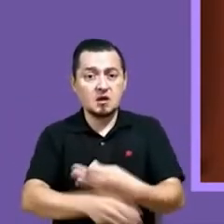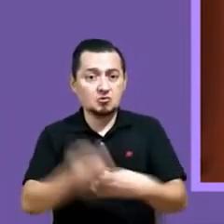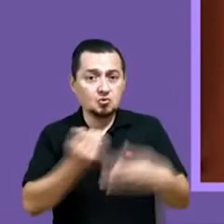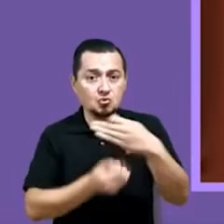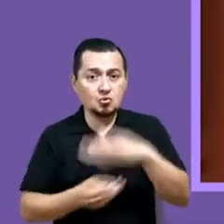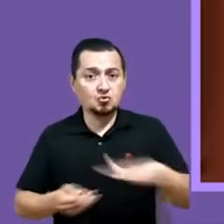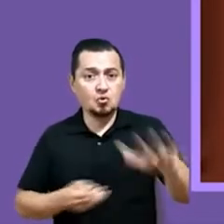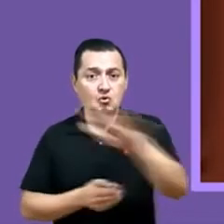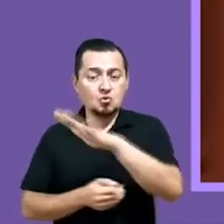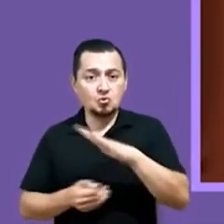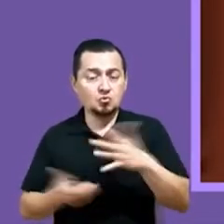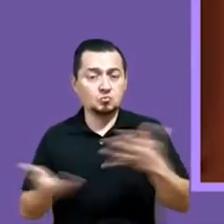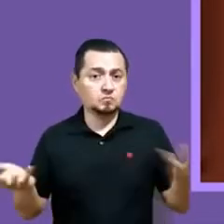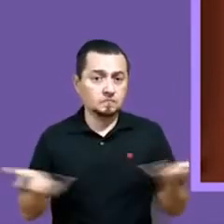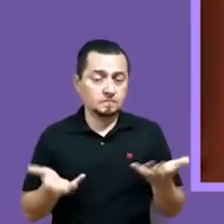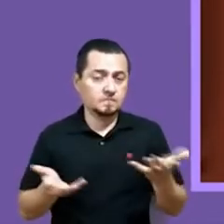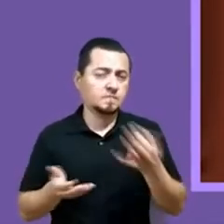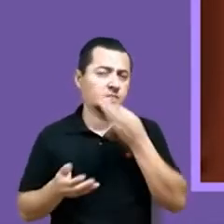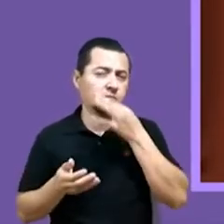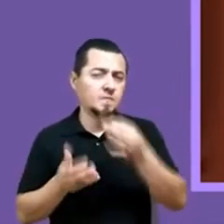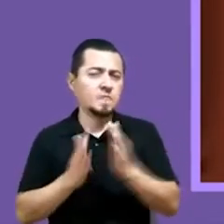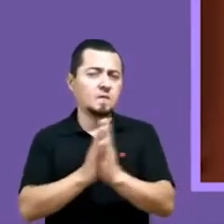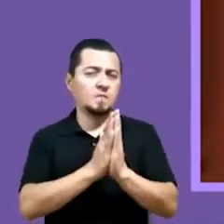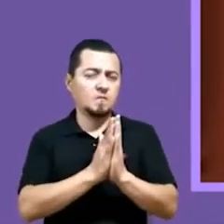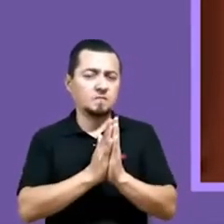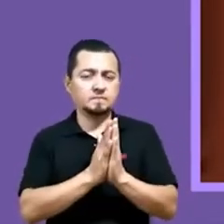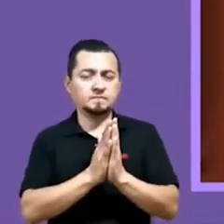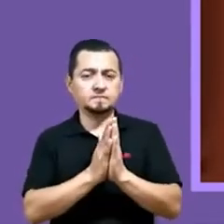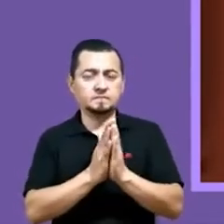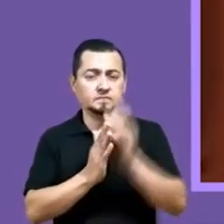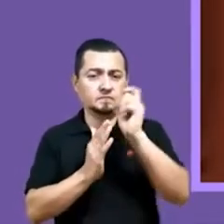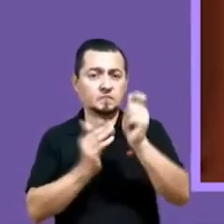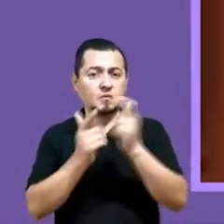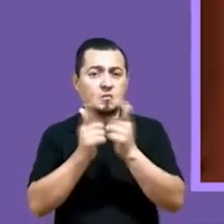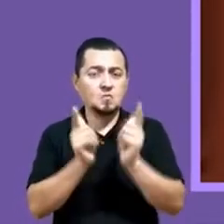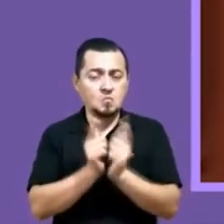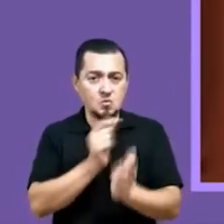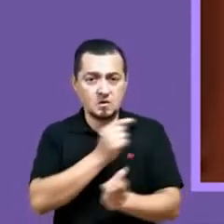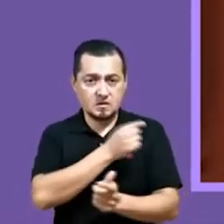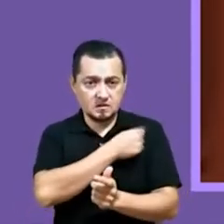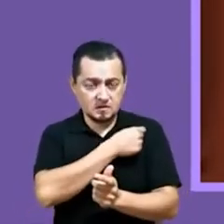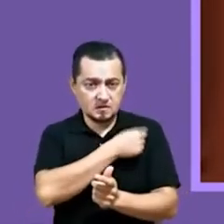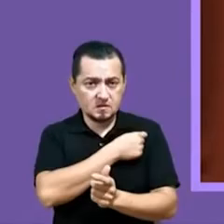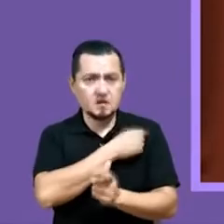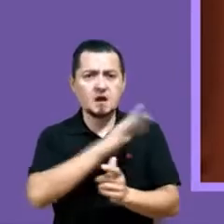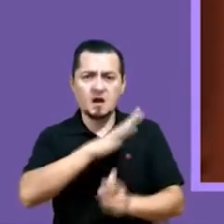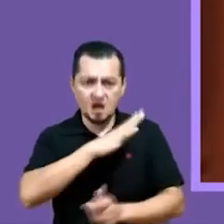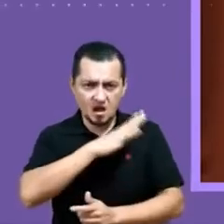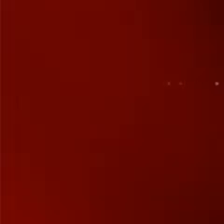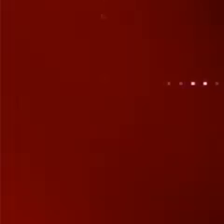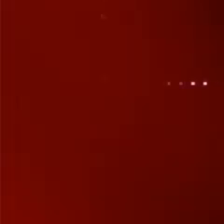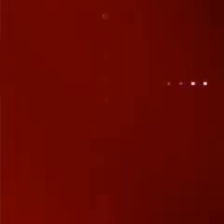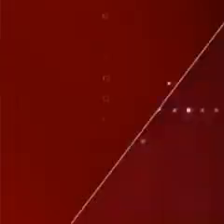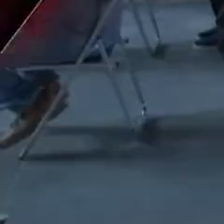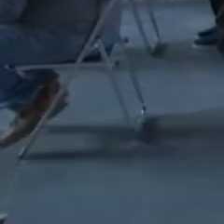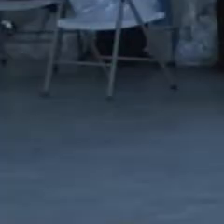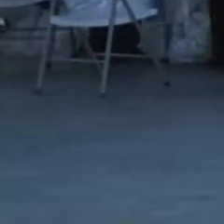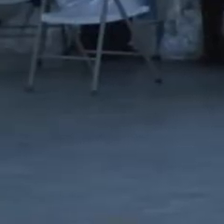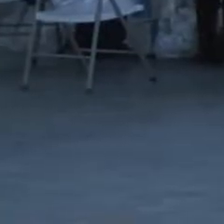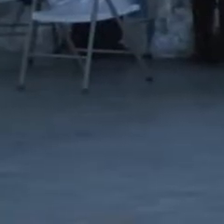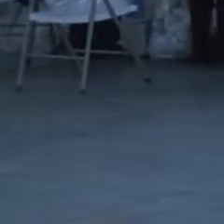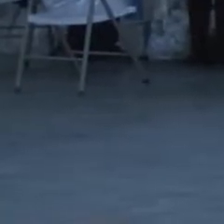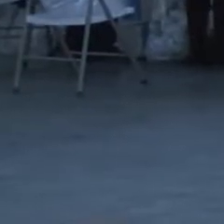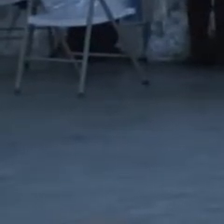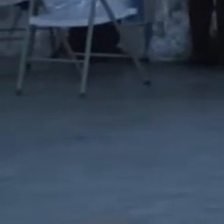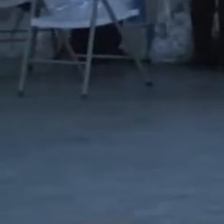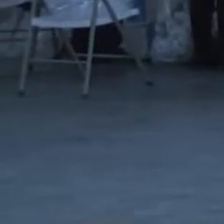es claro para estos grupos de edad hay vacunas pueden y todavía no le fallan a jalisco también